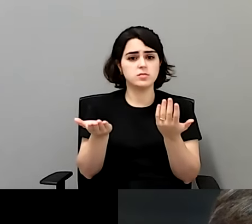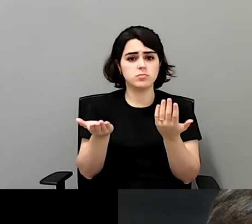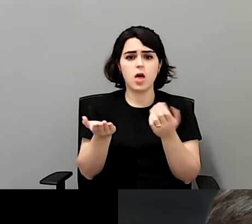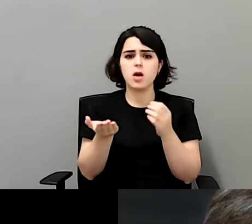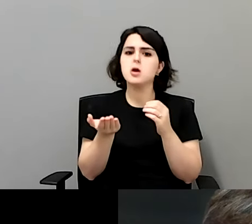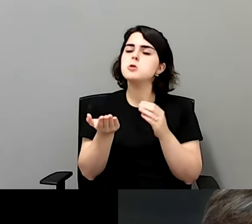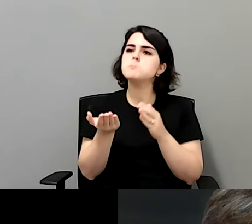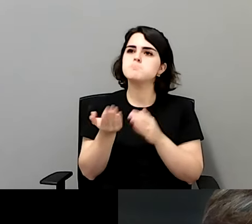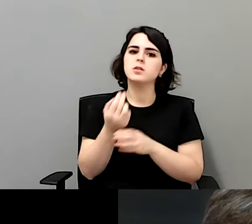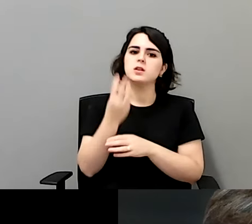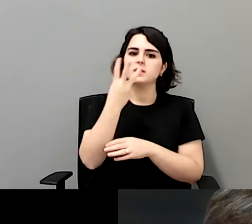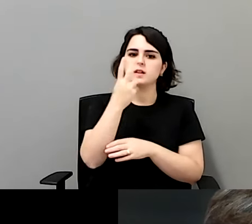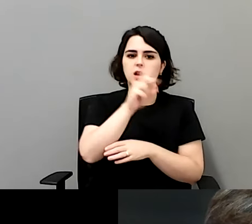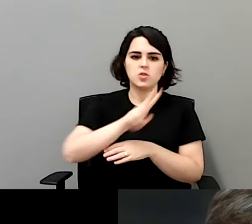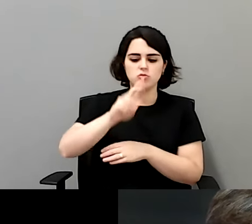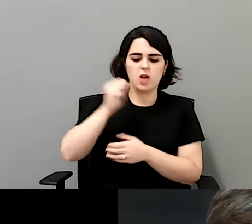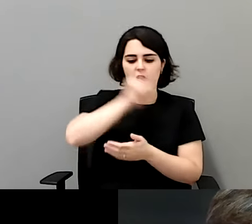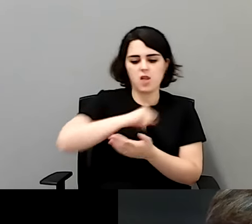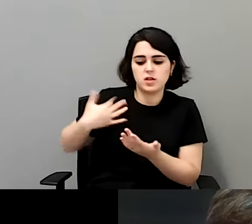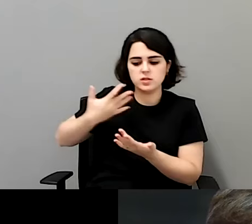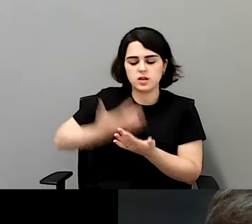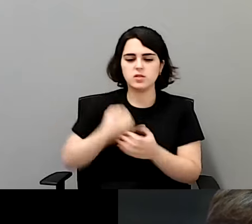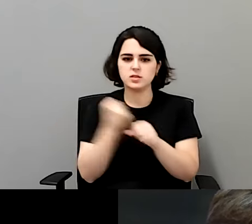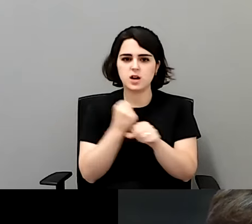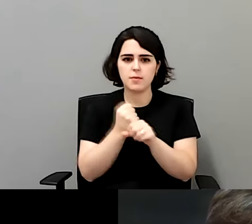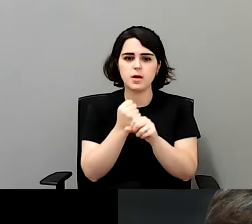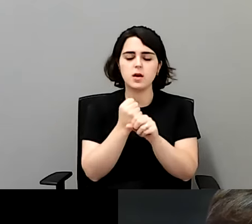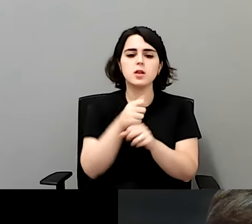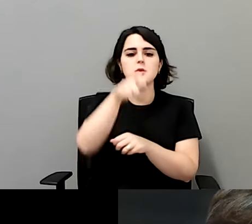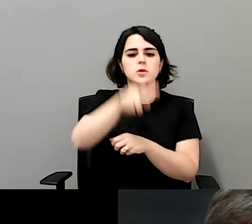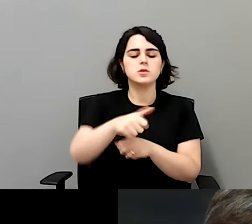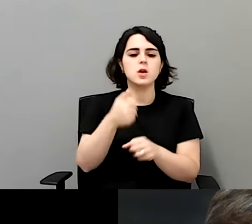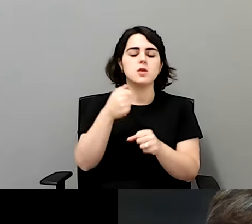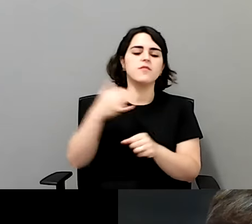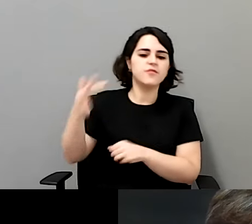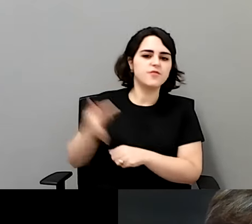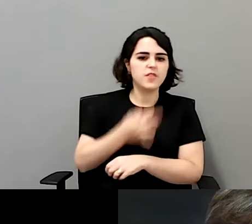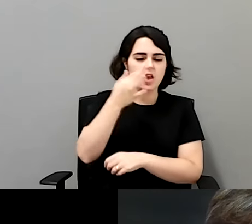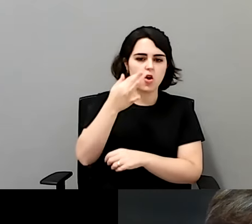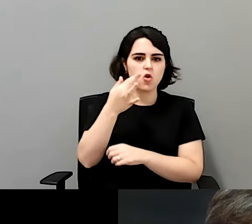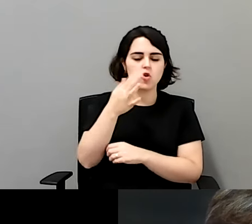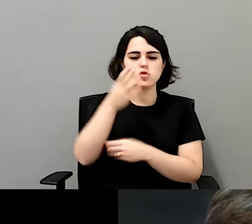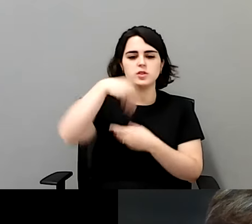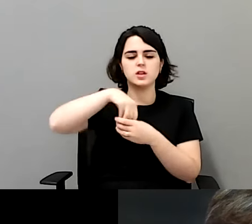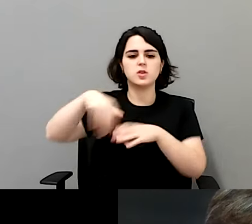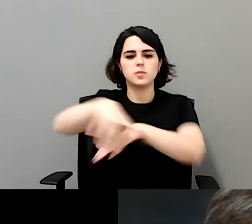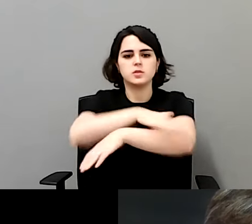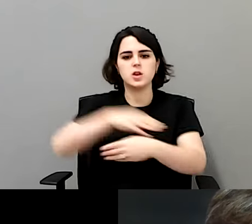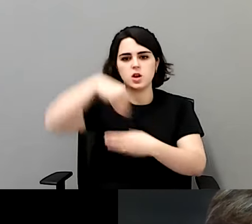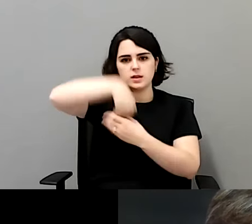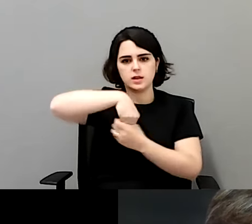nada menos que 32 años ha trabajado como personal laboral fijo adscrita al Ministerio del